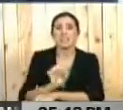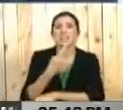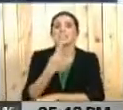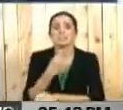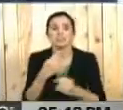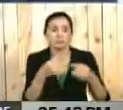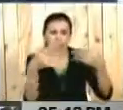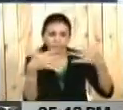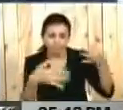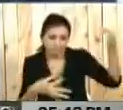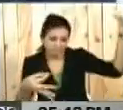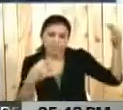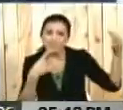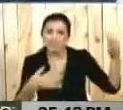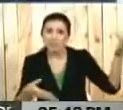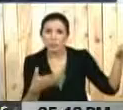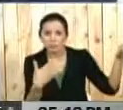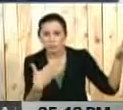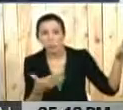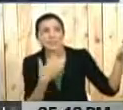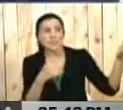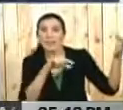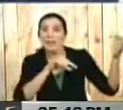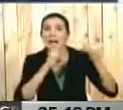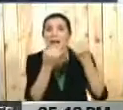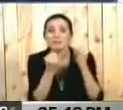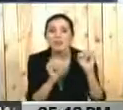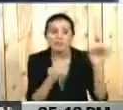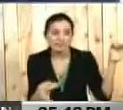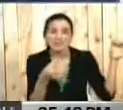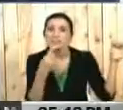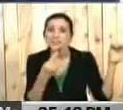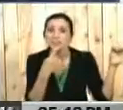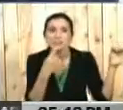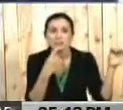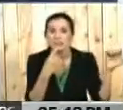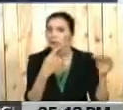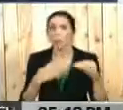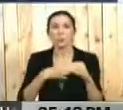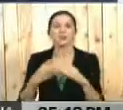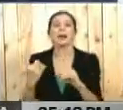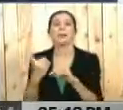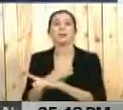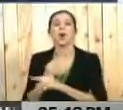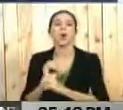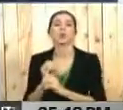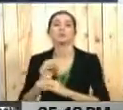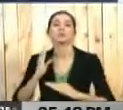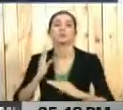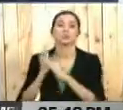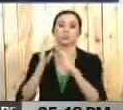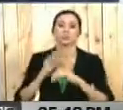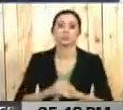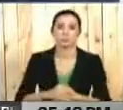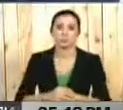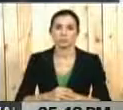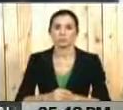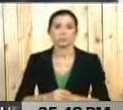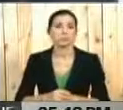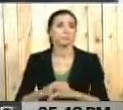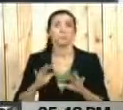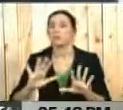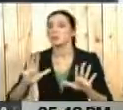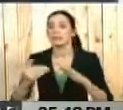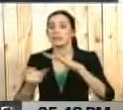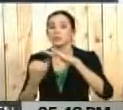dice que de ninguna manera puede paralizarse, sustituirse o suspenderse las prerrogativas de los